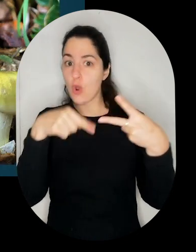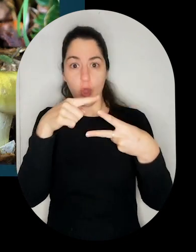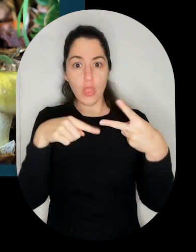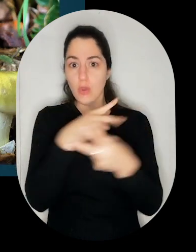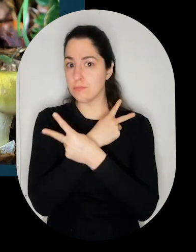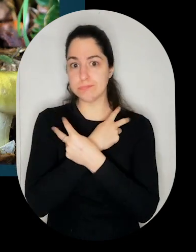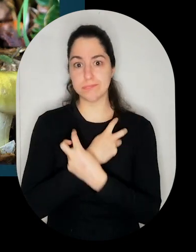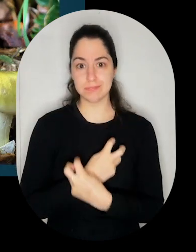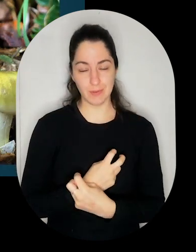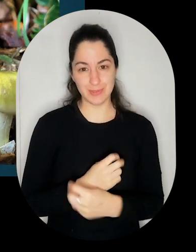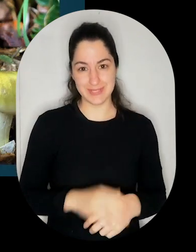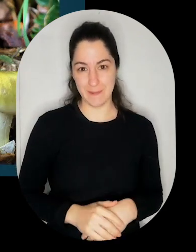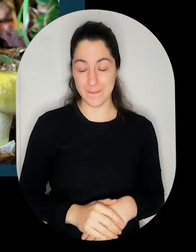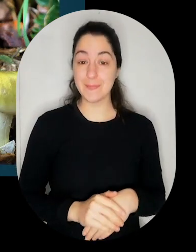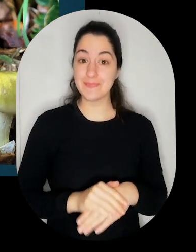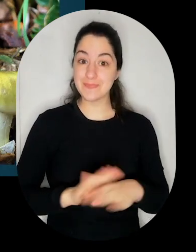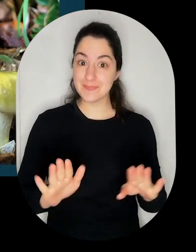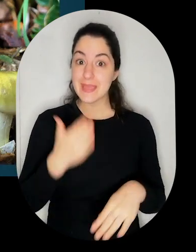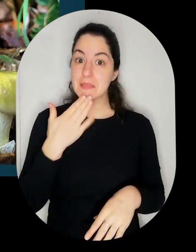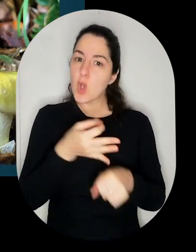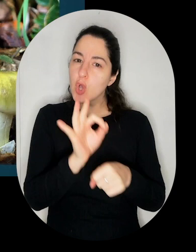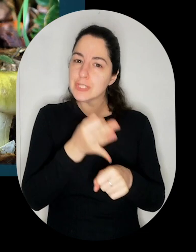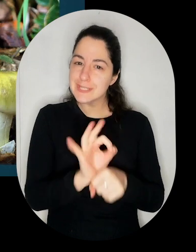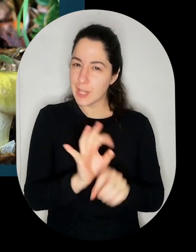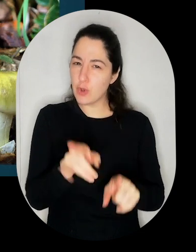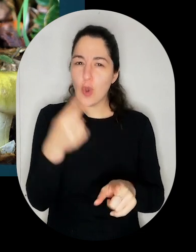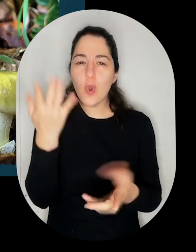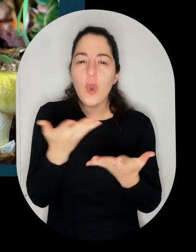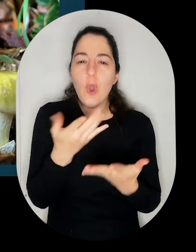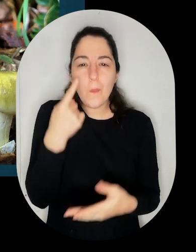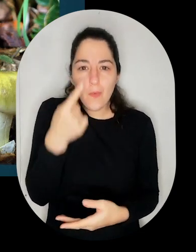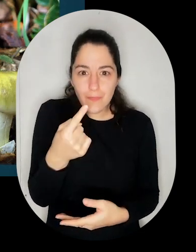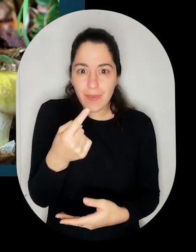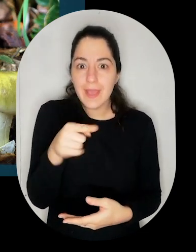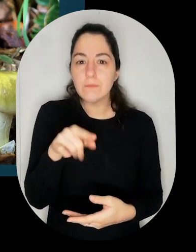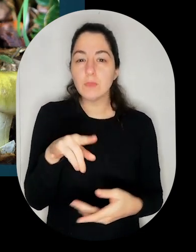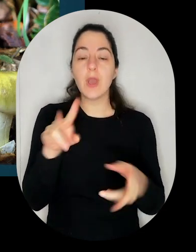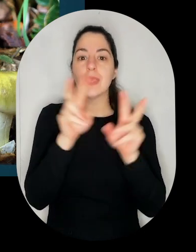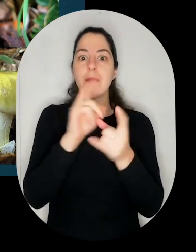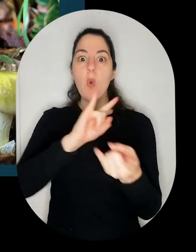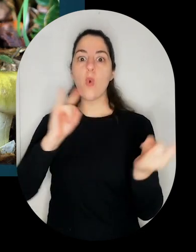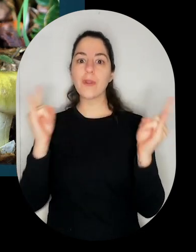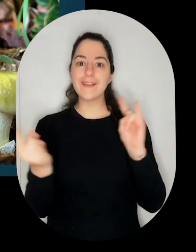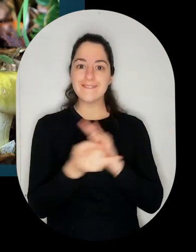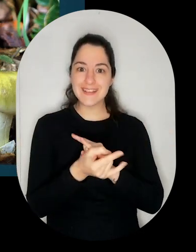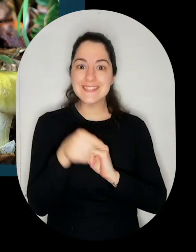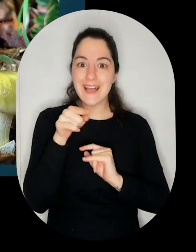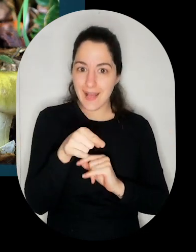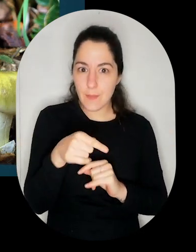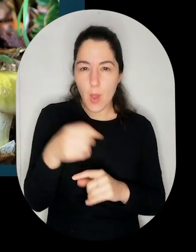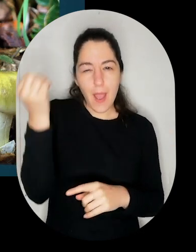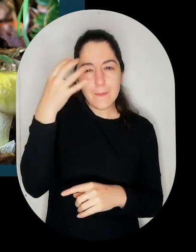arribita, que es tóxica. Existen tips universales para identificar a los hongos comestibles, y esto es lo que siempre buscan los aficionados que